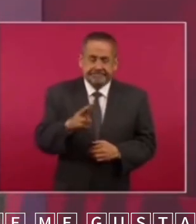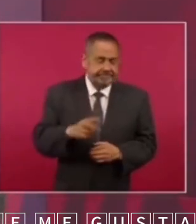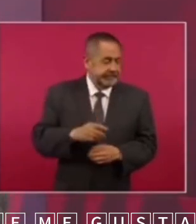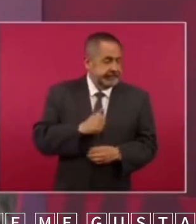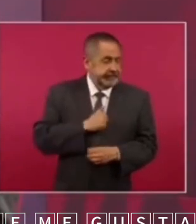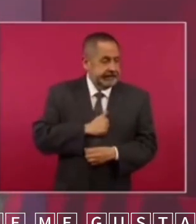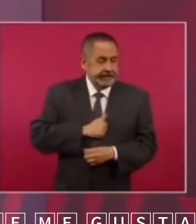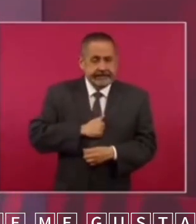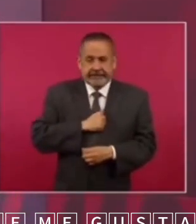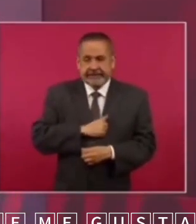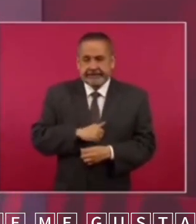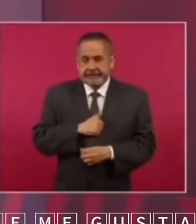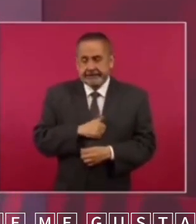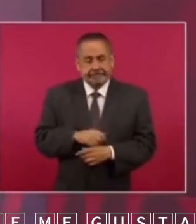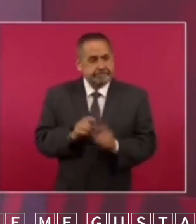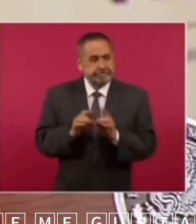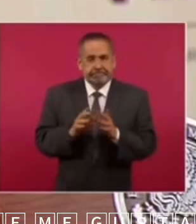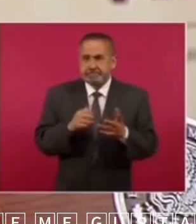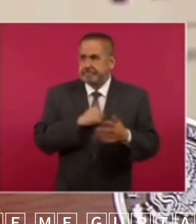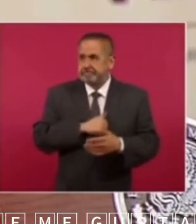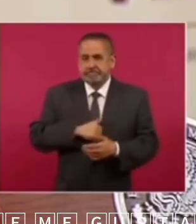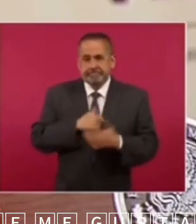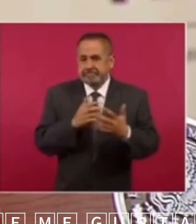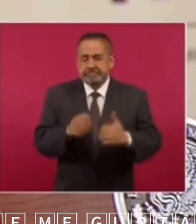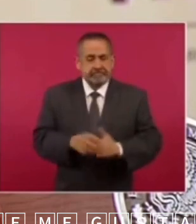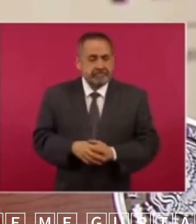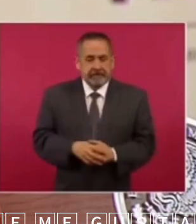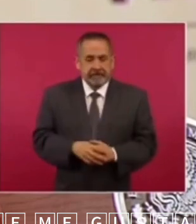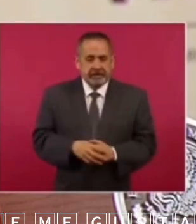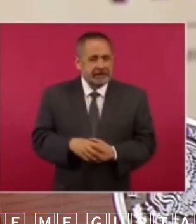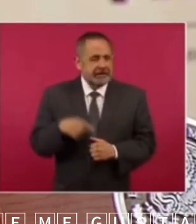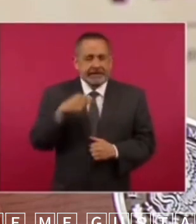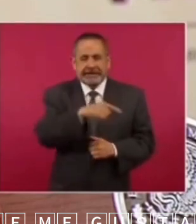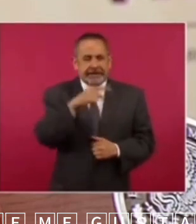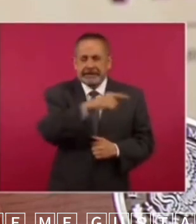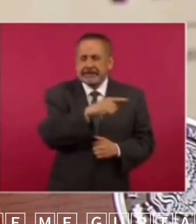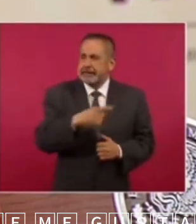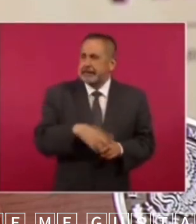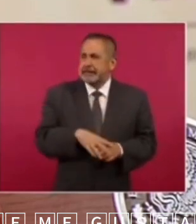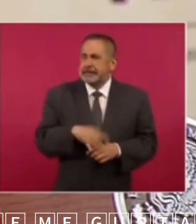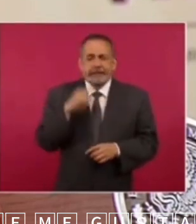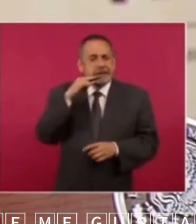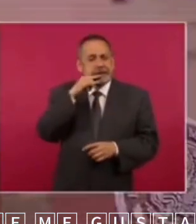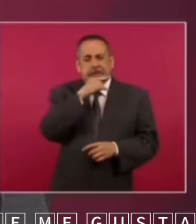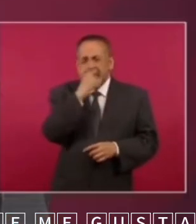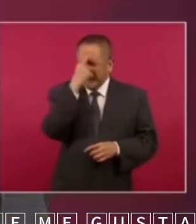lamentable el que se tenga el cinismo